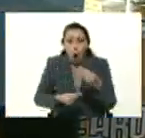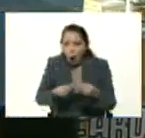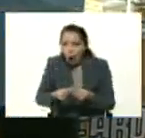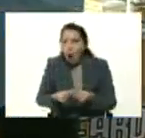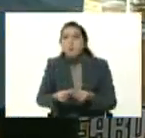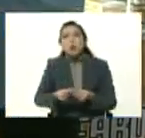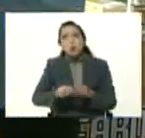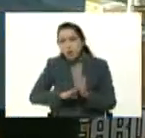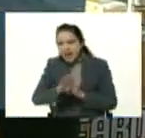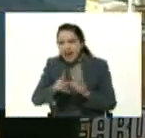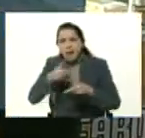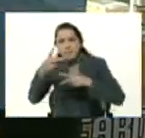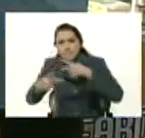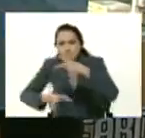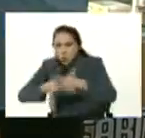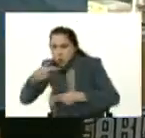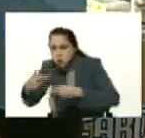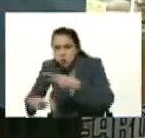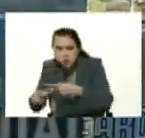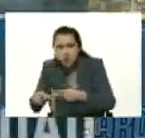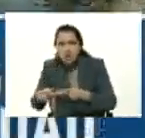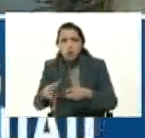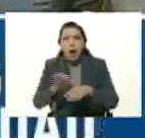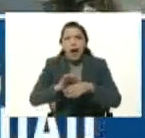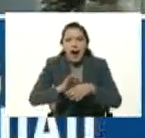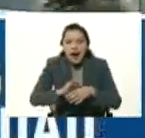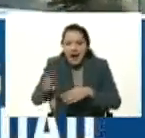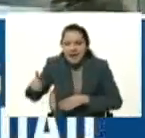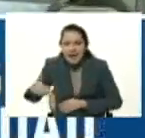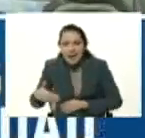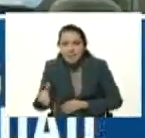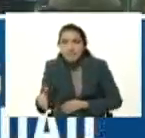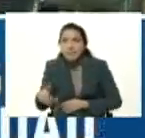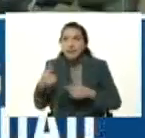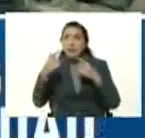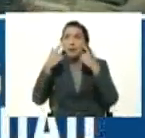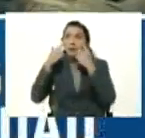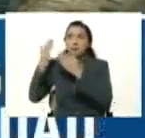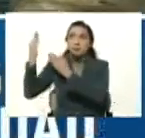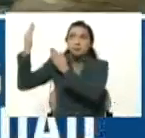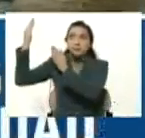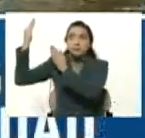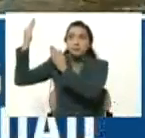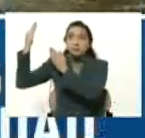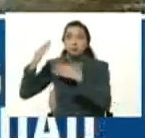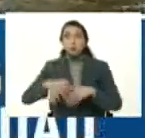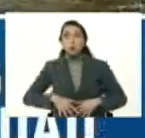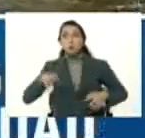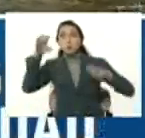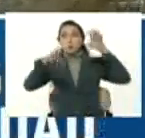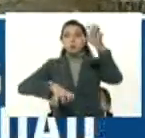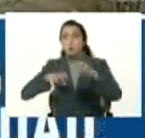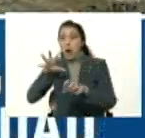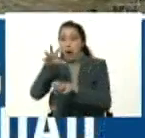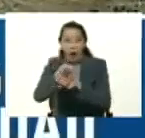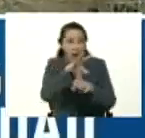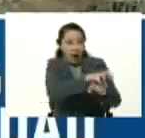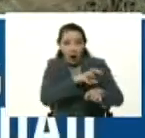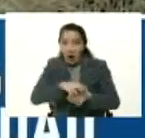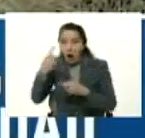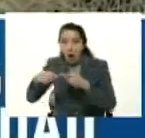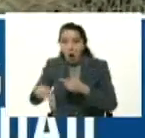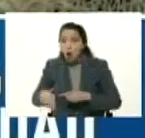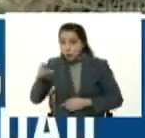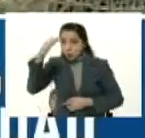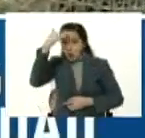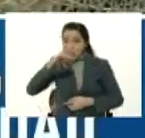pez león puede ser una de las mejores carnes de todas las especies. Ese pez es un pez depredador terrible. Correctamente, presidente. ¿Tú sabes la